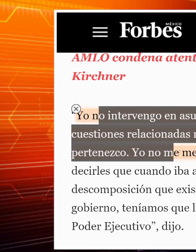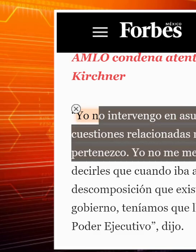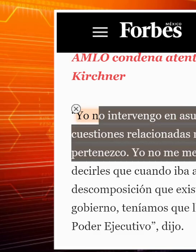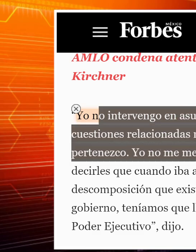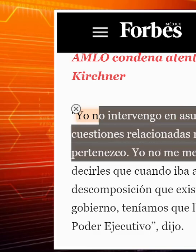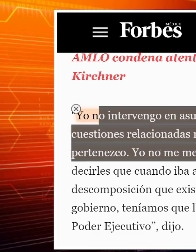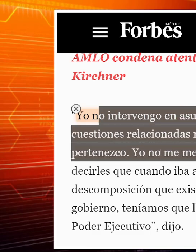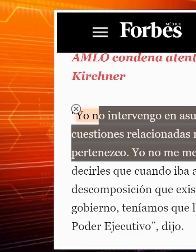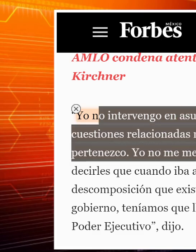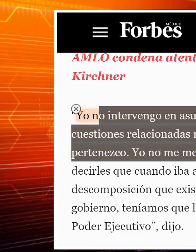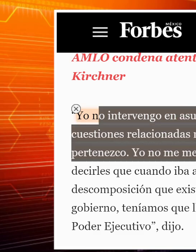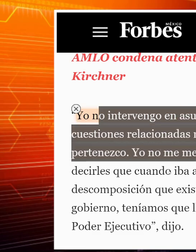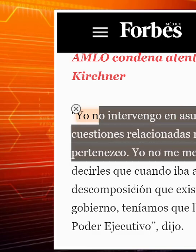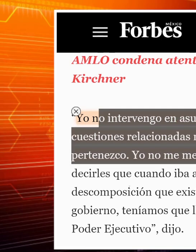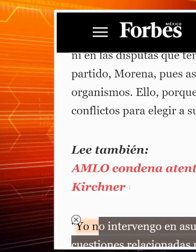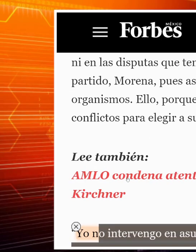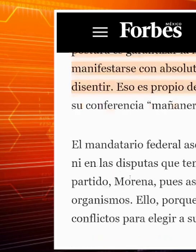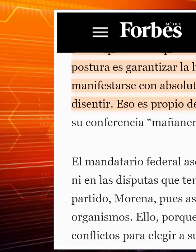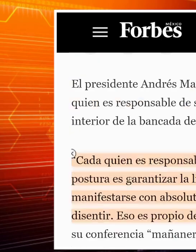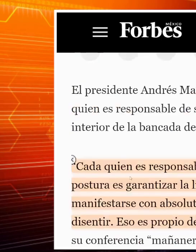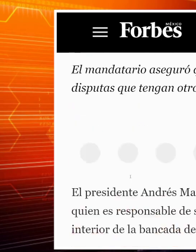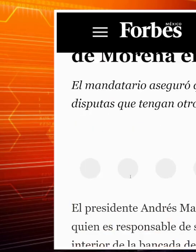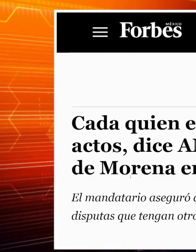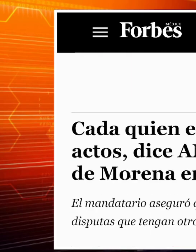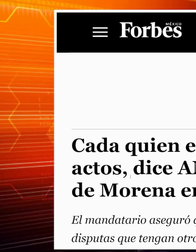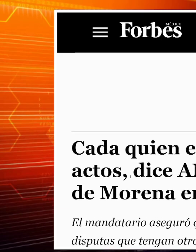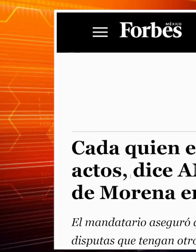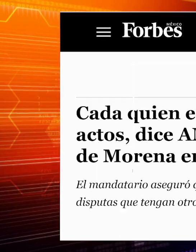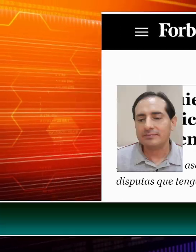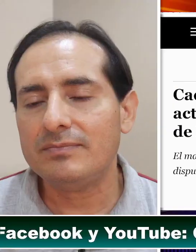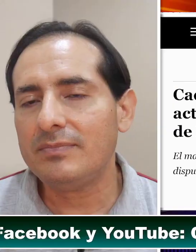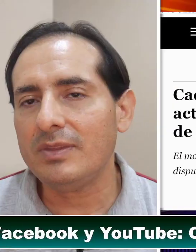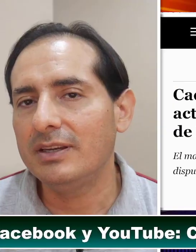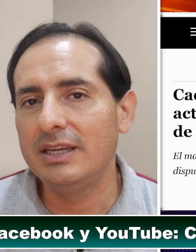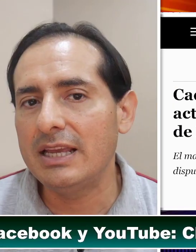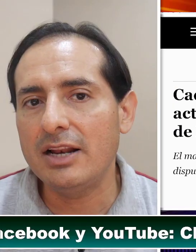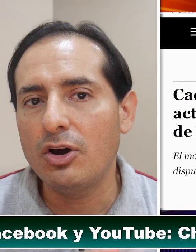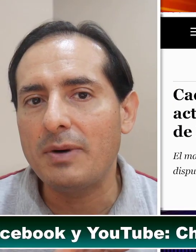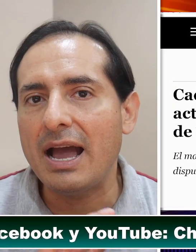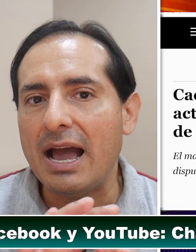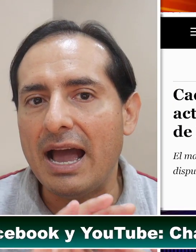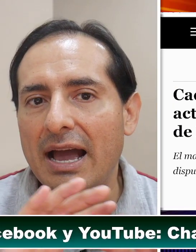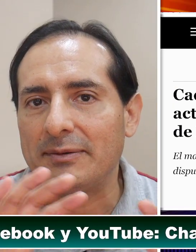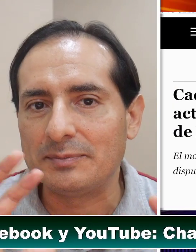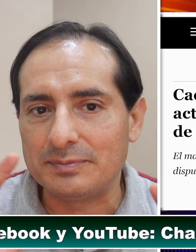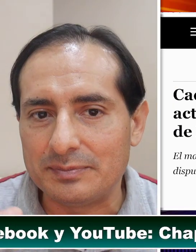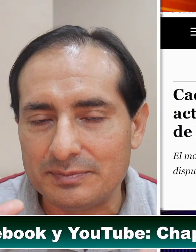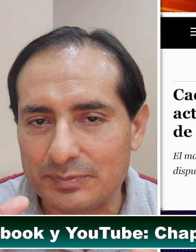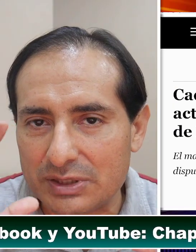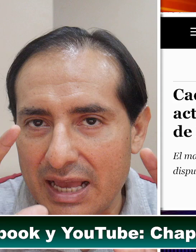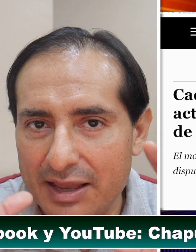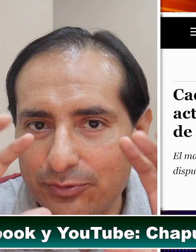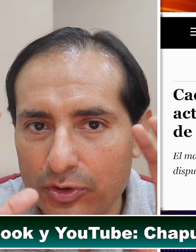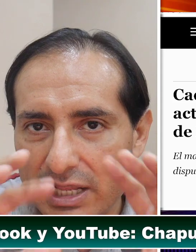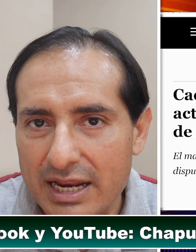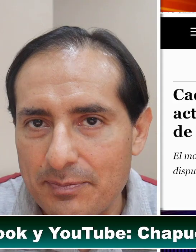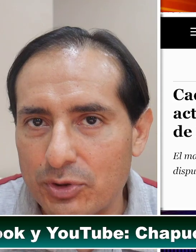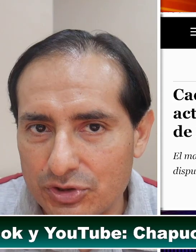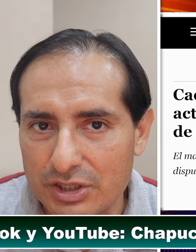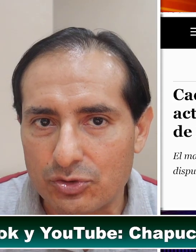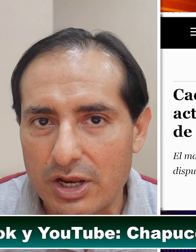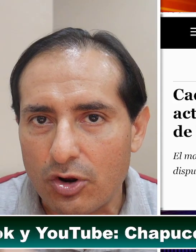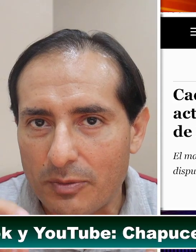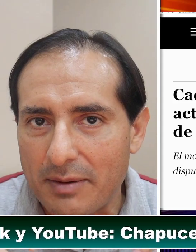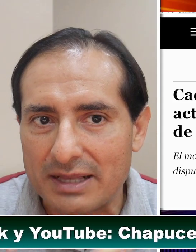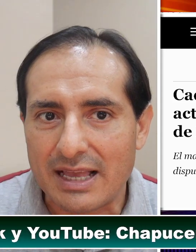pertenezco yo no me meto en eso no él no se mete y él no va a pues a influir en el